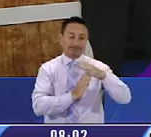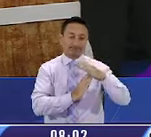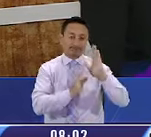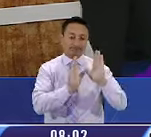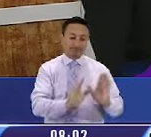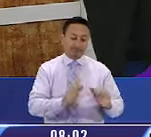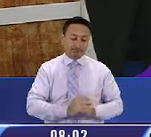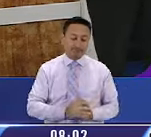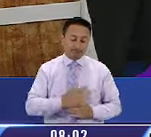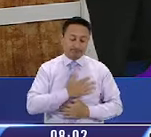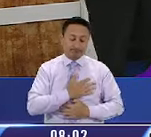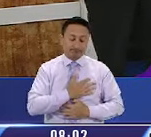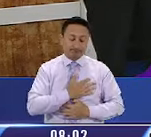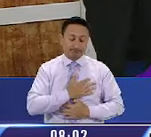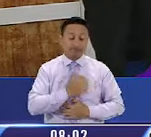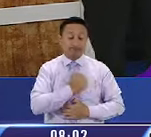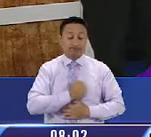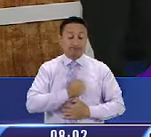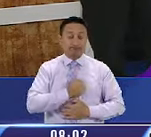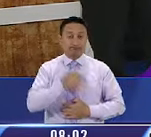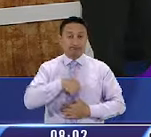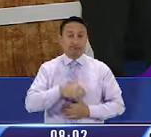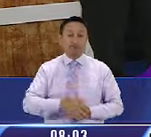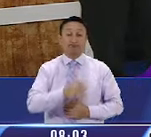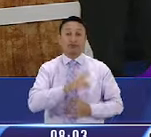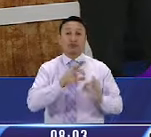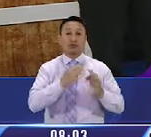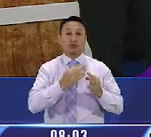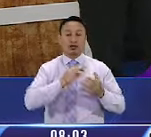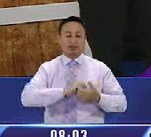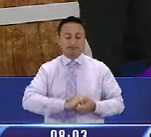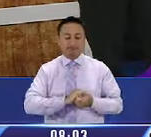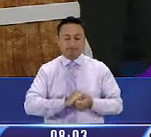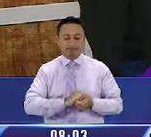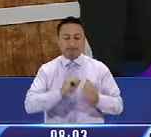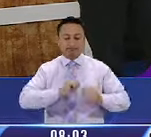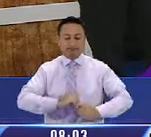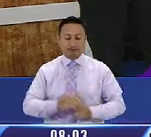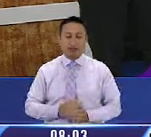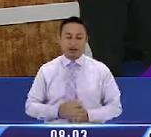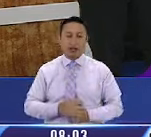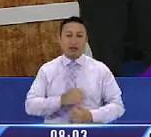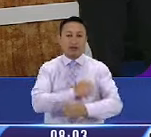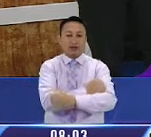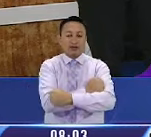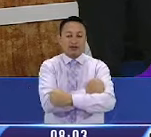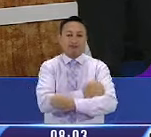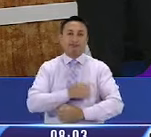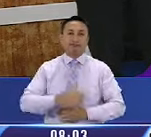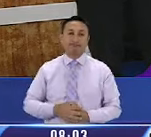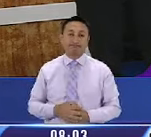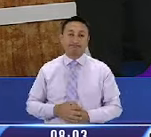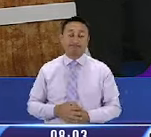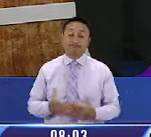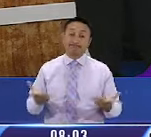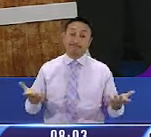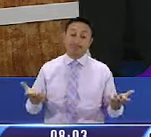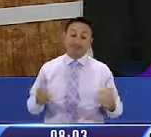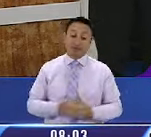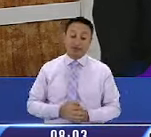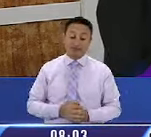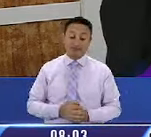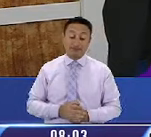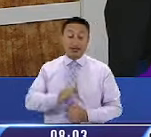como propia en el mundo de la comunicación. Así que un saludo y una nota de pesar, un abrazo fuerte a su familia. Así comenzamos, no siempre hay que